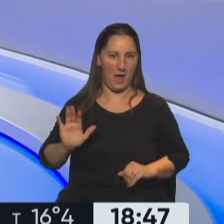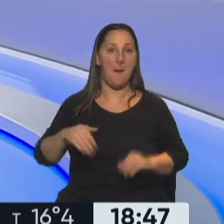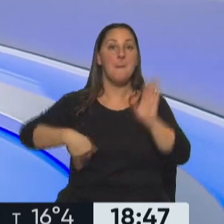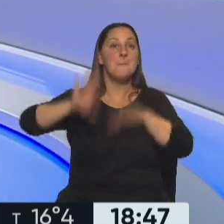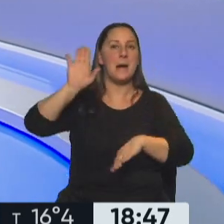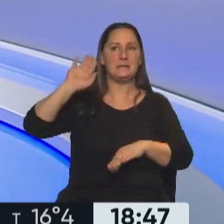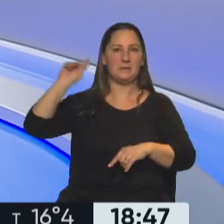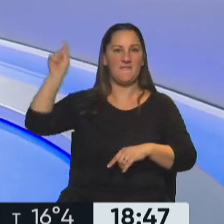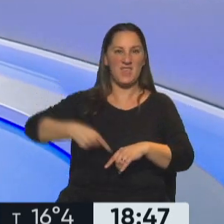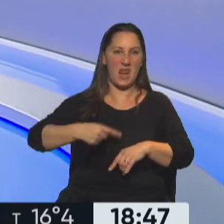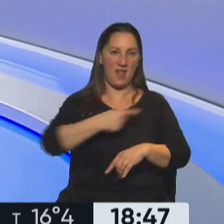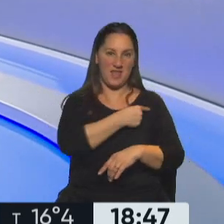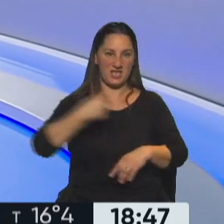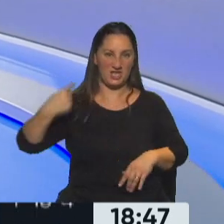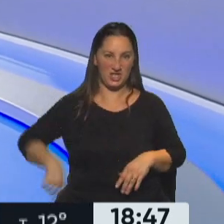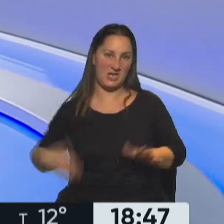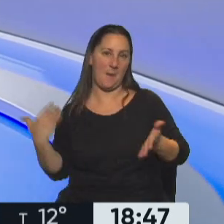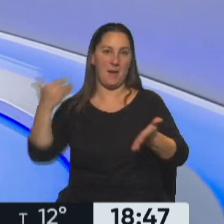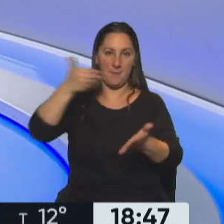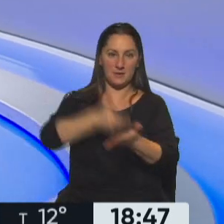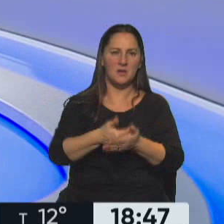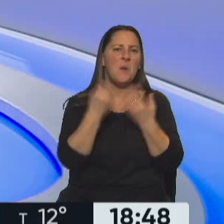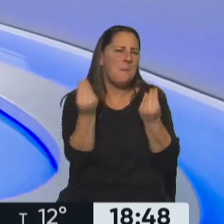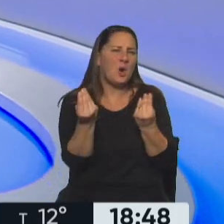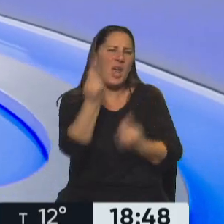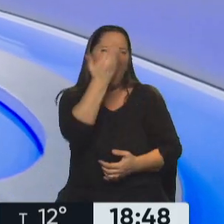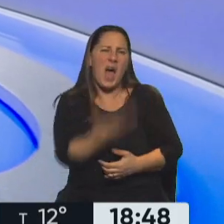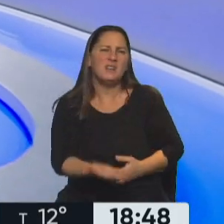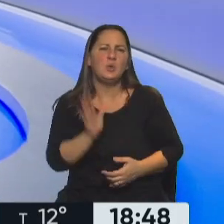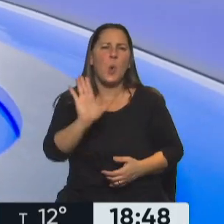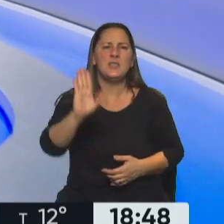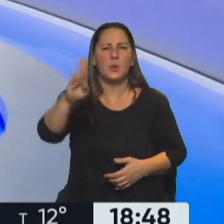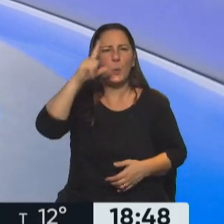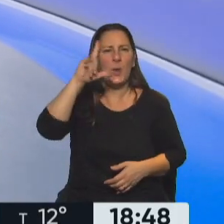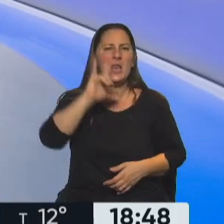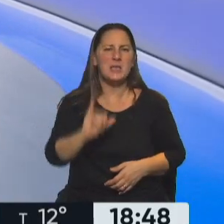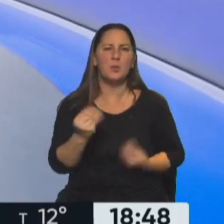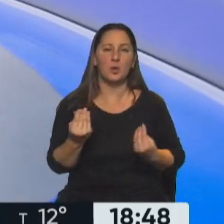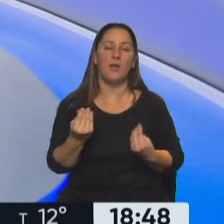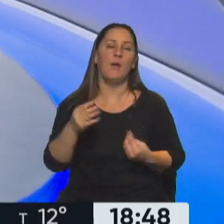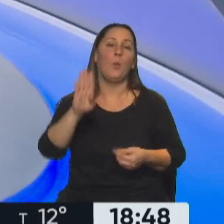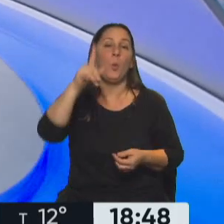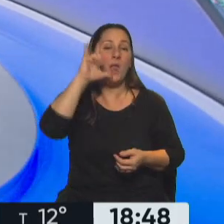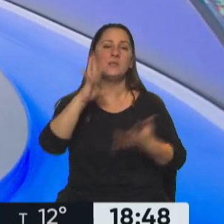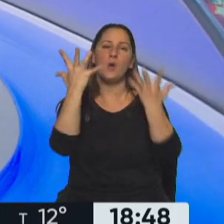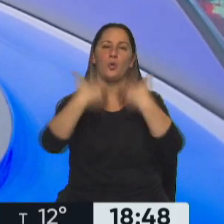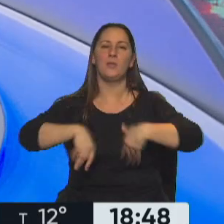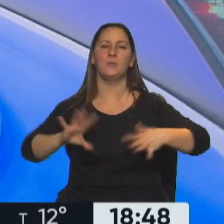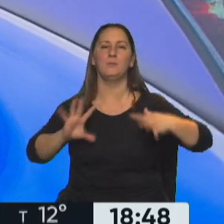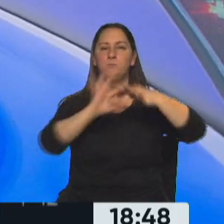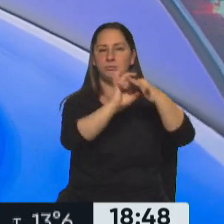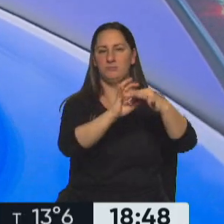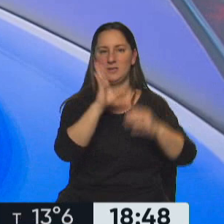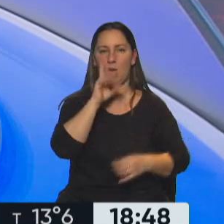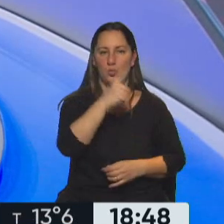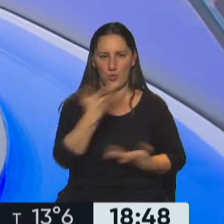China, para que China pueda generar inversiones. ¿Por qué? Y porque a Vélez se lo asociaba con Estados Unidos. Estados Unidos, con establishment, ¿no?